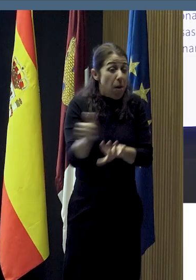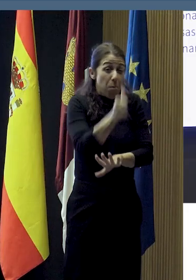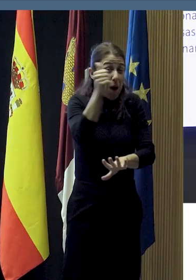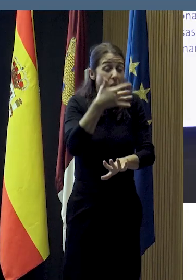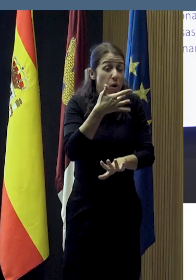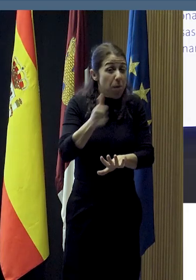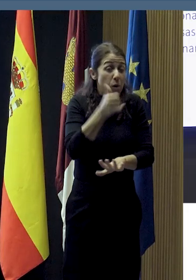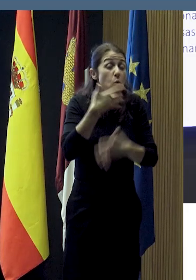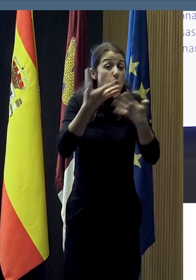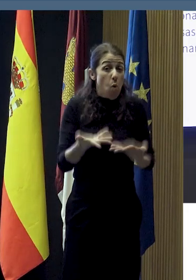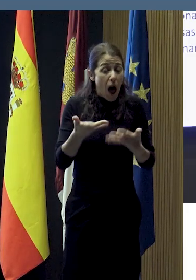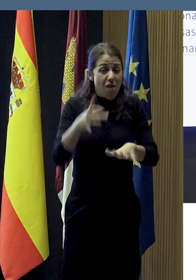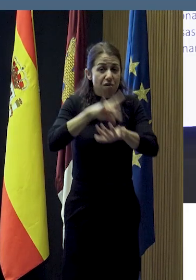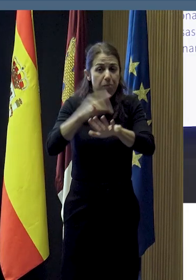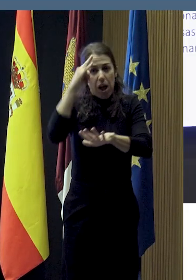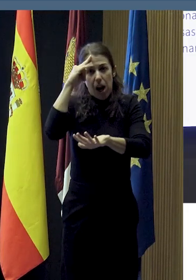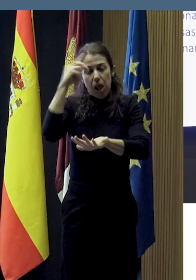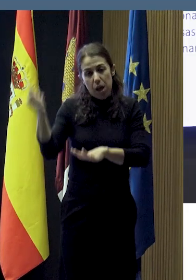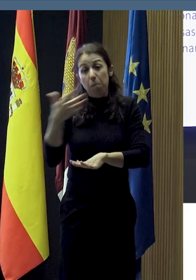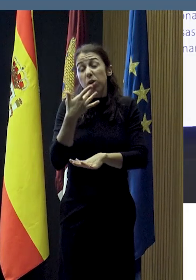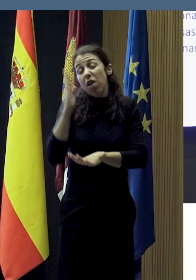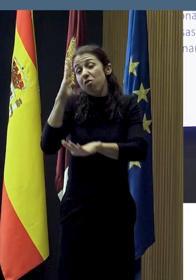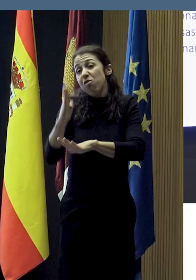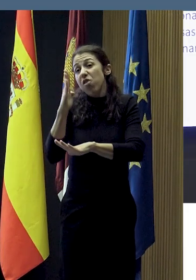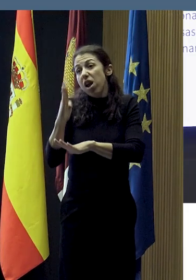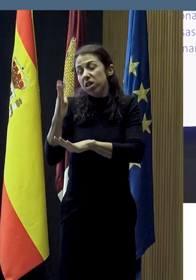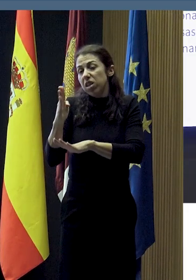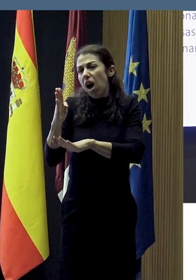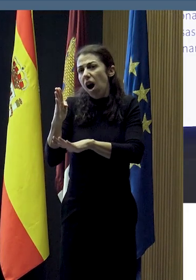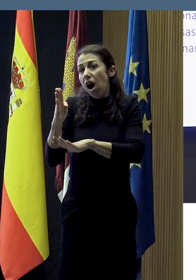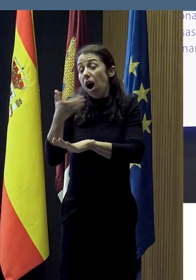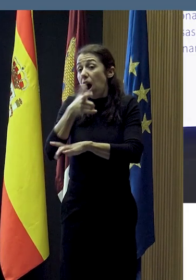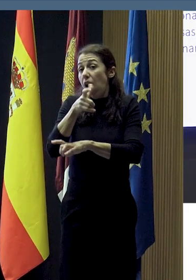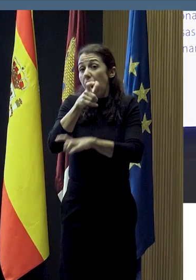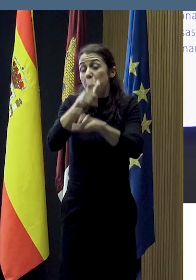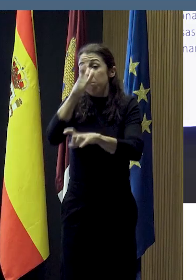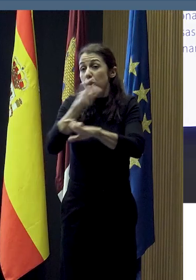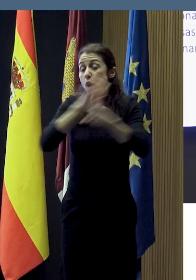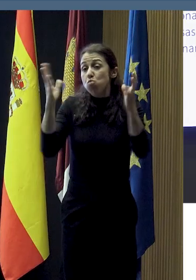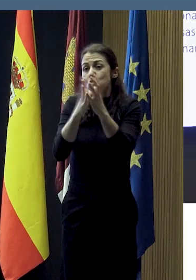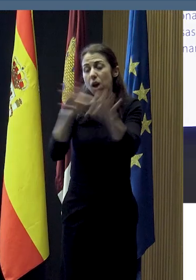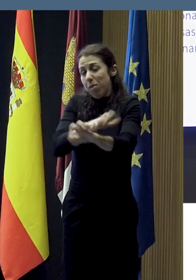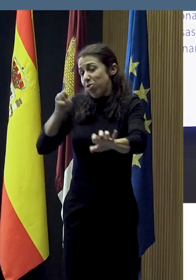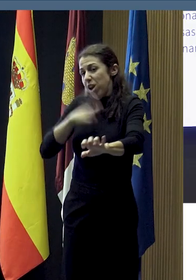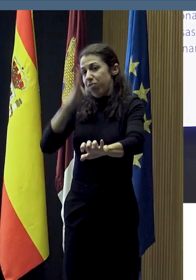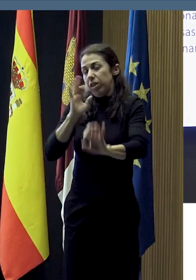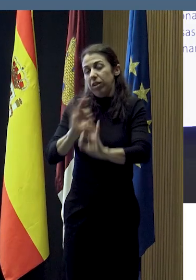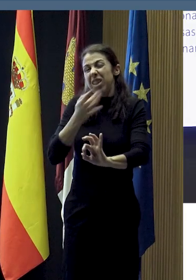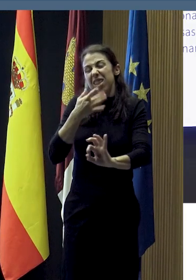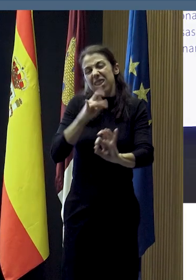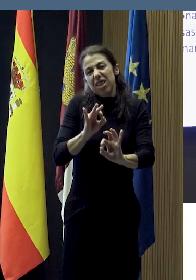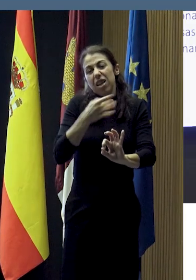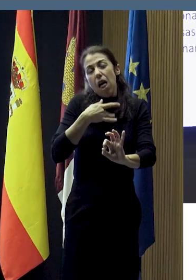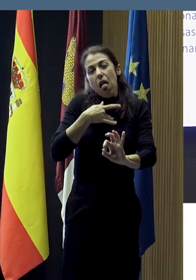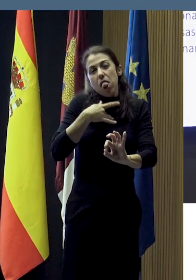más conocida, es la enfermedad de Alzheimer, porque es la que afecta a la mayor parte de la población mundial. En este sentido,